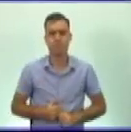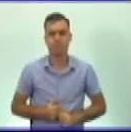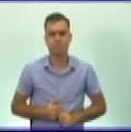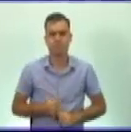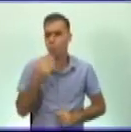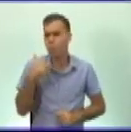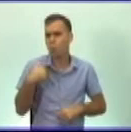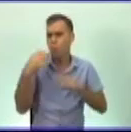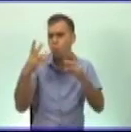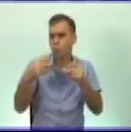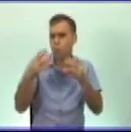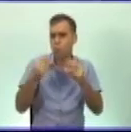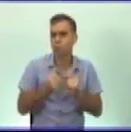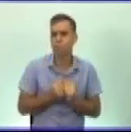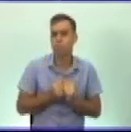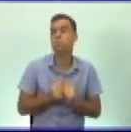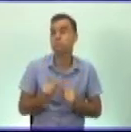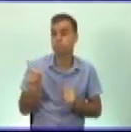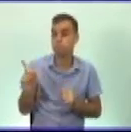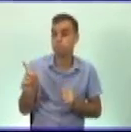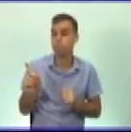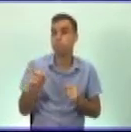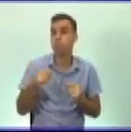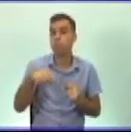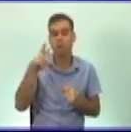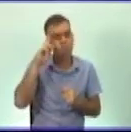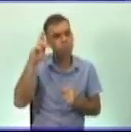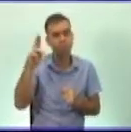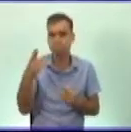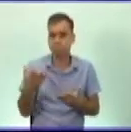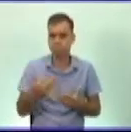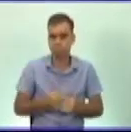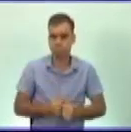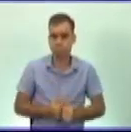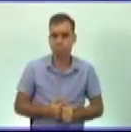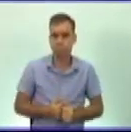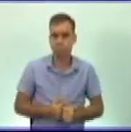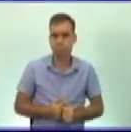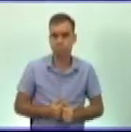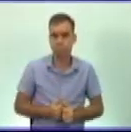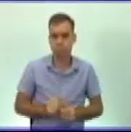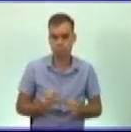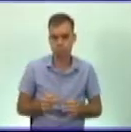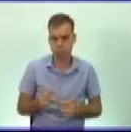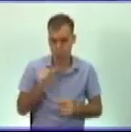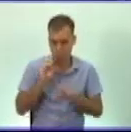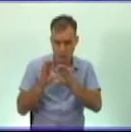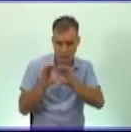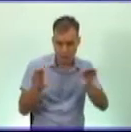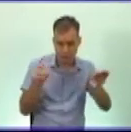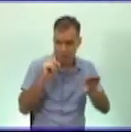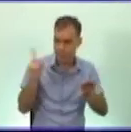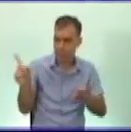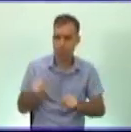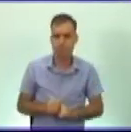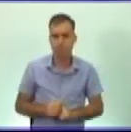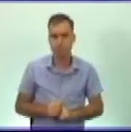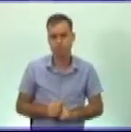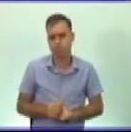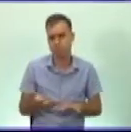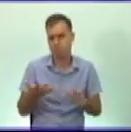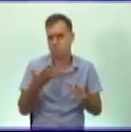calcular? Vamos a ver que eso también es recordatorio. Área de la base por la altura sobre 3, parecido a la pirámide,